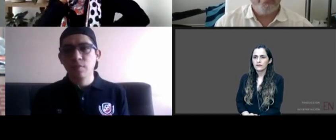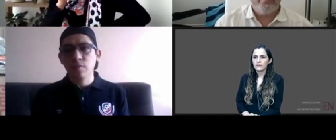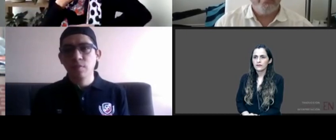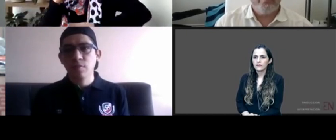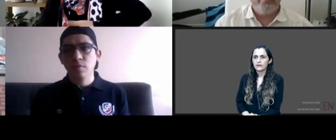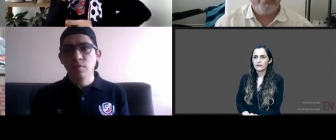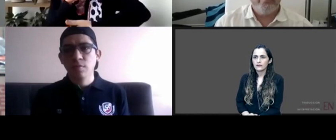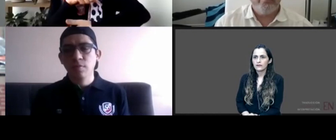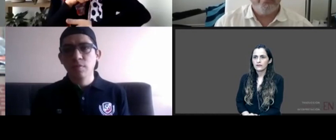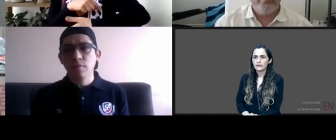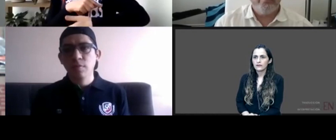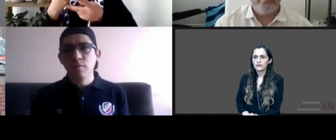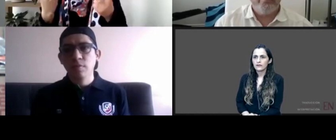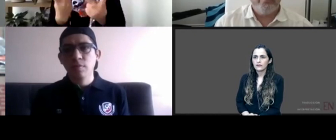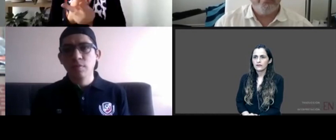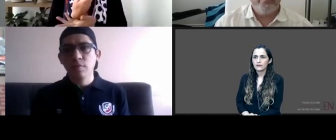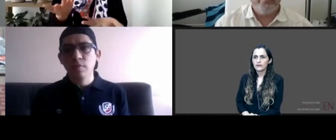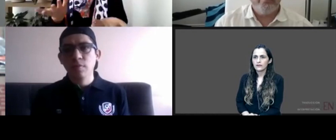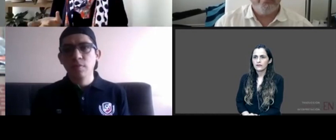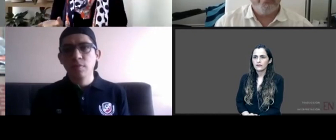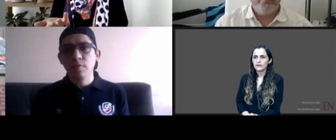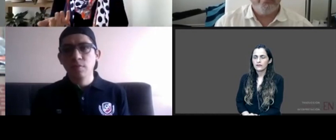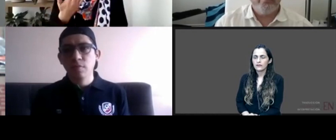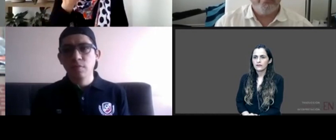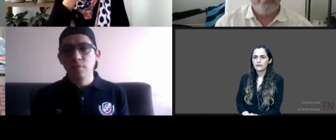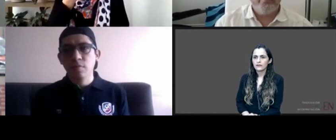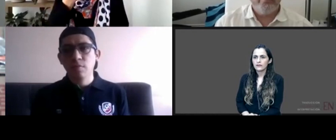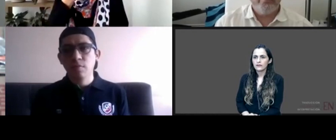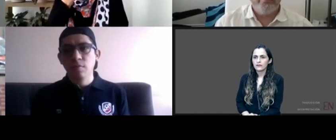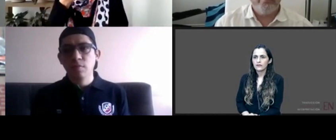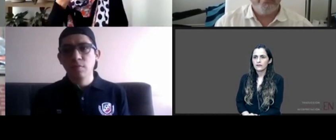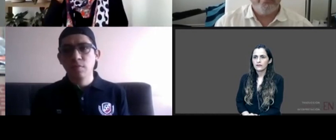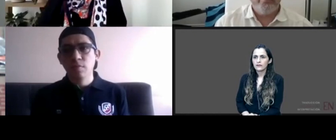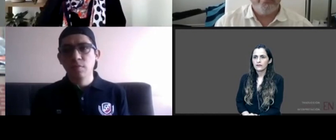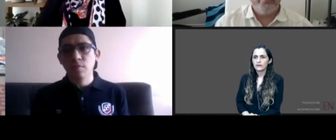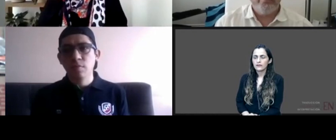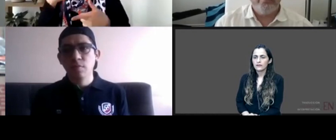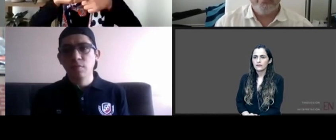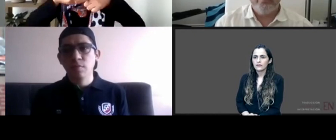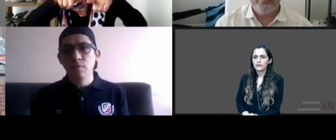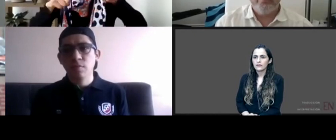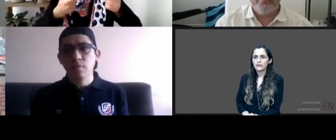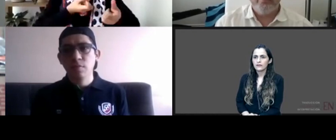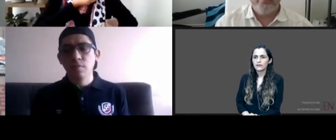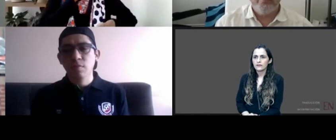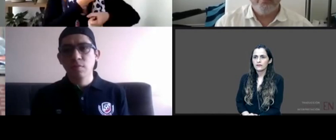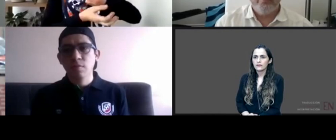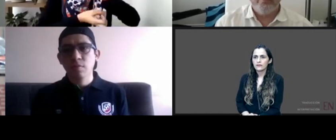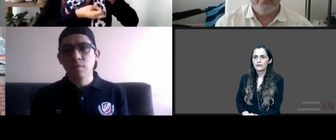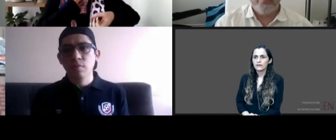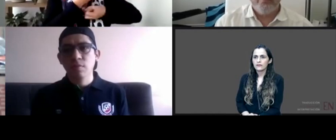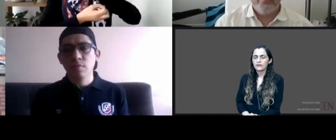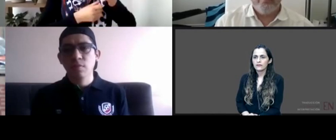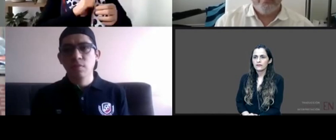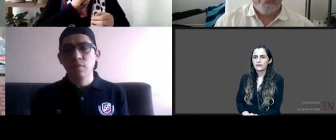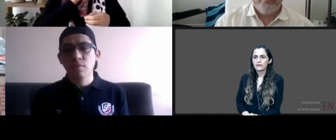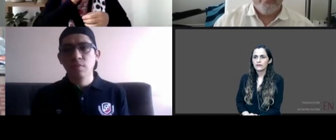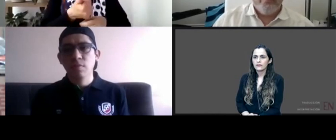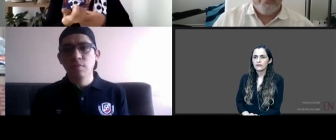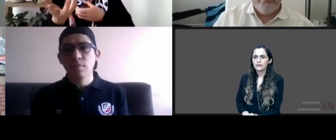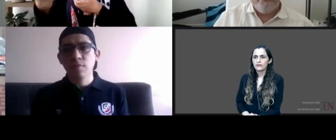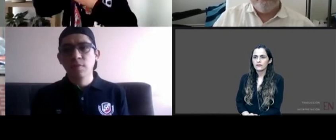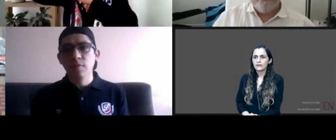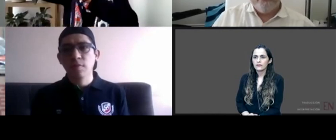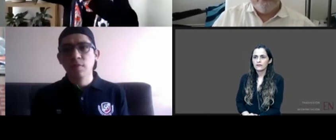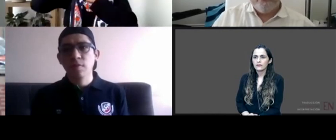si ellos tuvieron esta lengua natural desde pequeños. Pero ¿qué pasa? Cuando estos niños